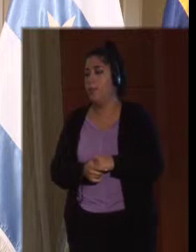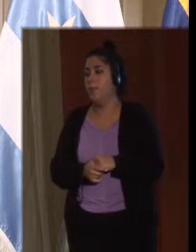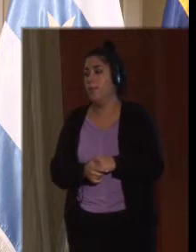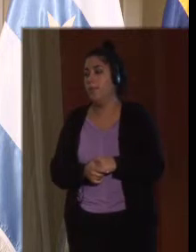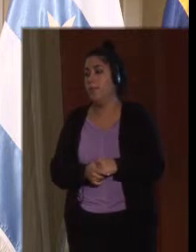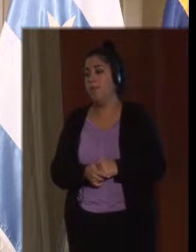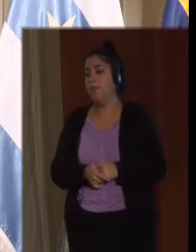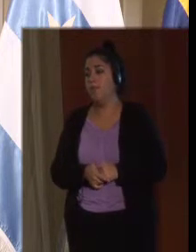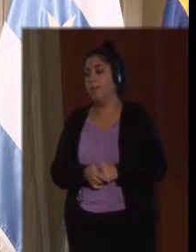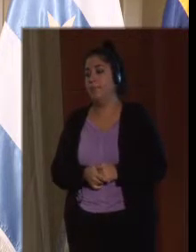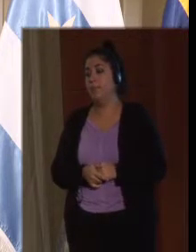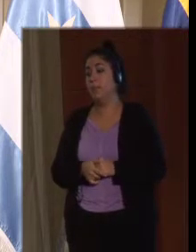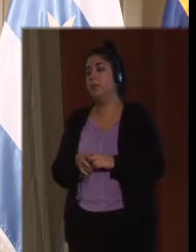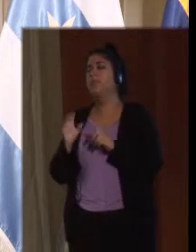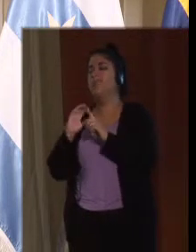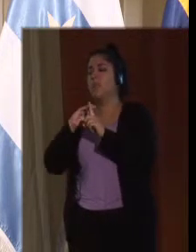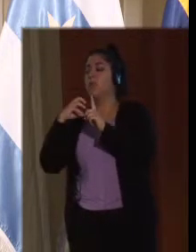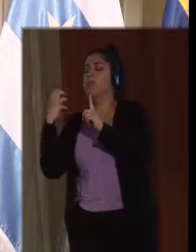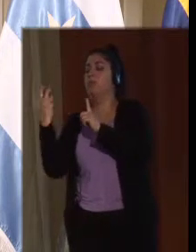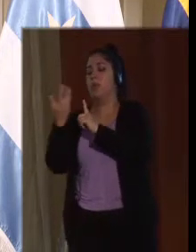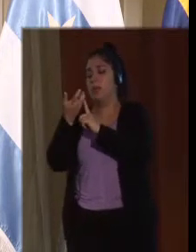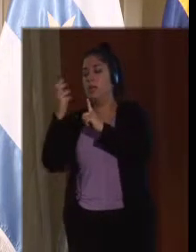observar, ya se trabaja y